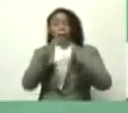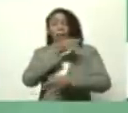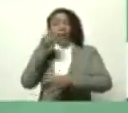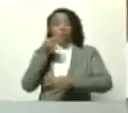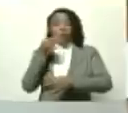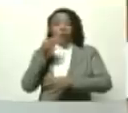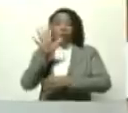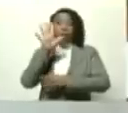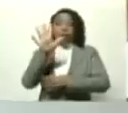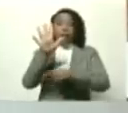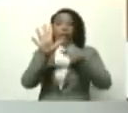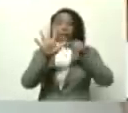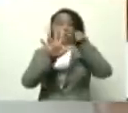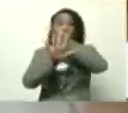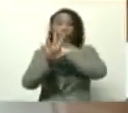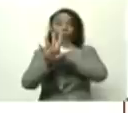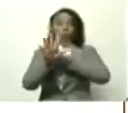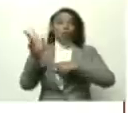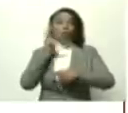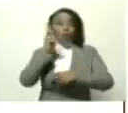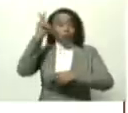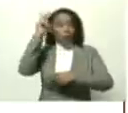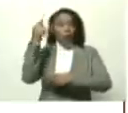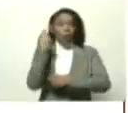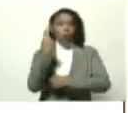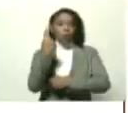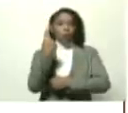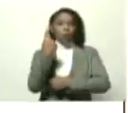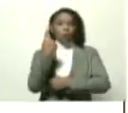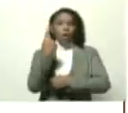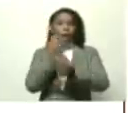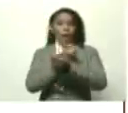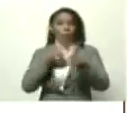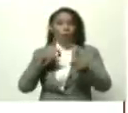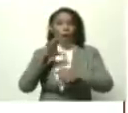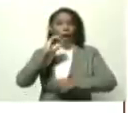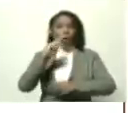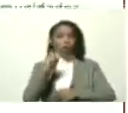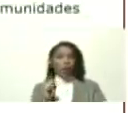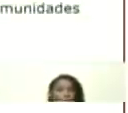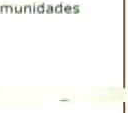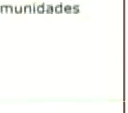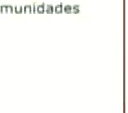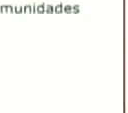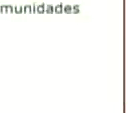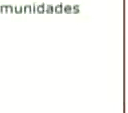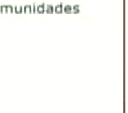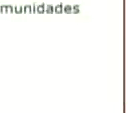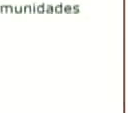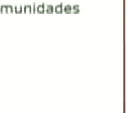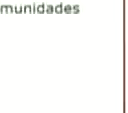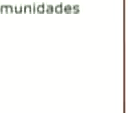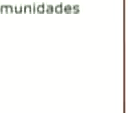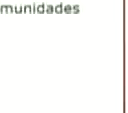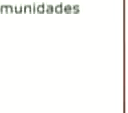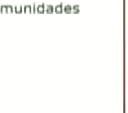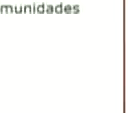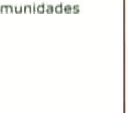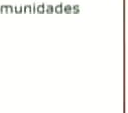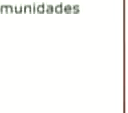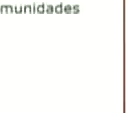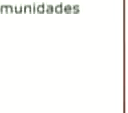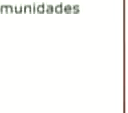básicamente cinco, Cacique Huaycaipuro 1, que liberó la cota 905, el Coqui y sus matones se van para